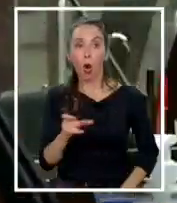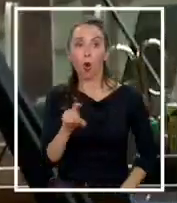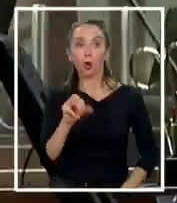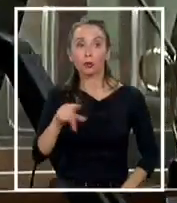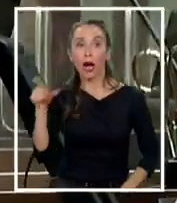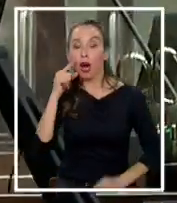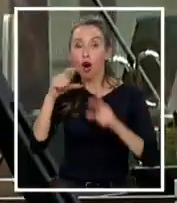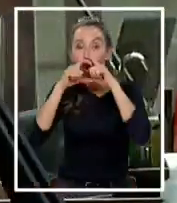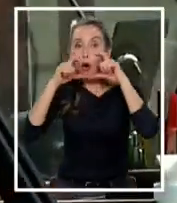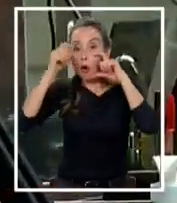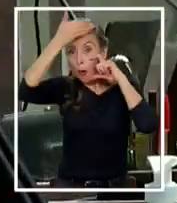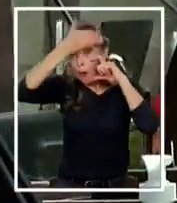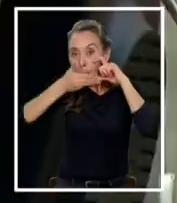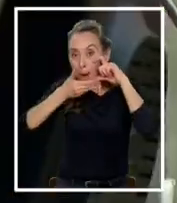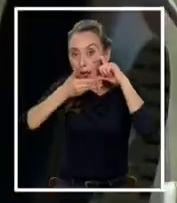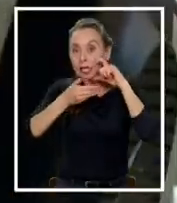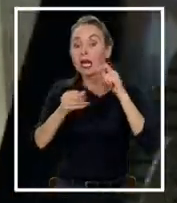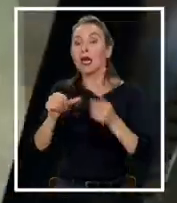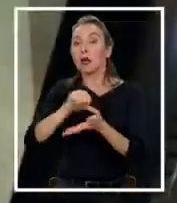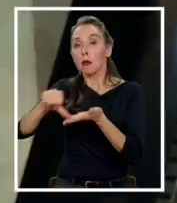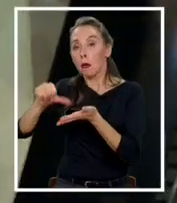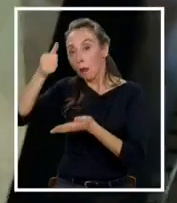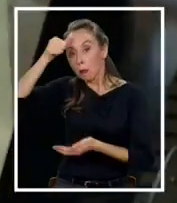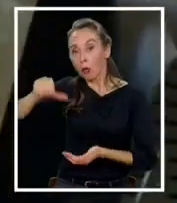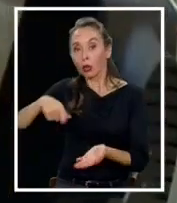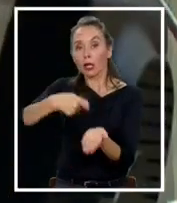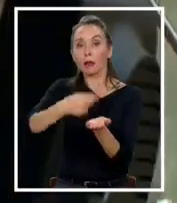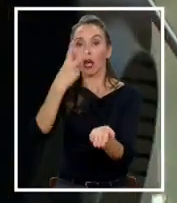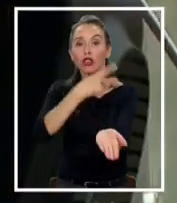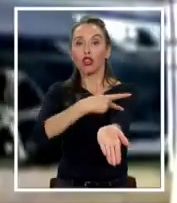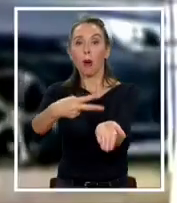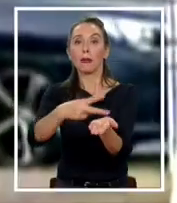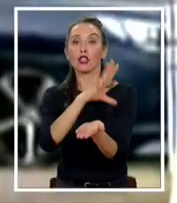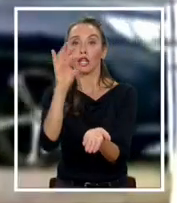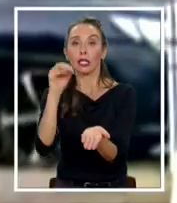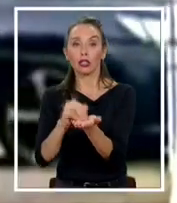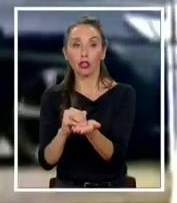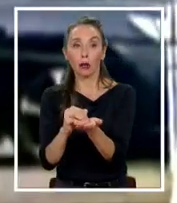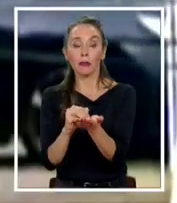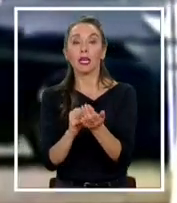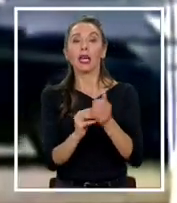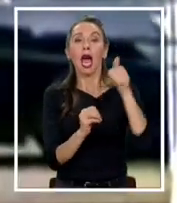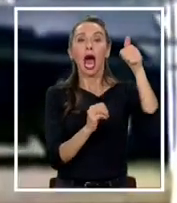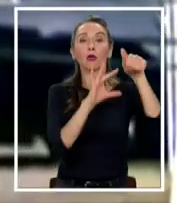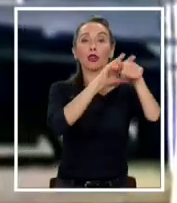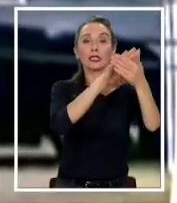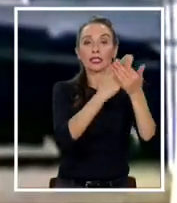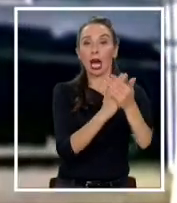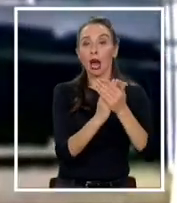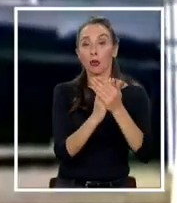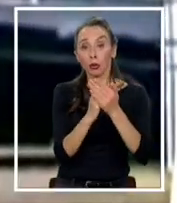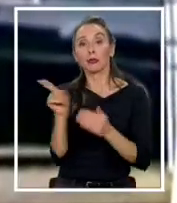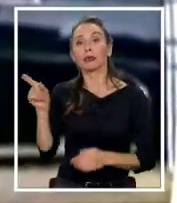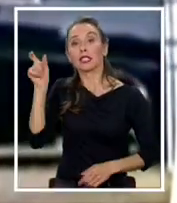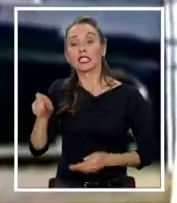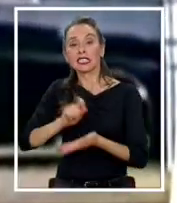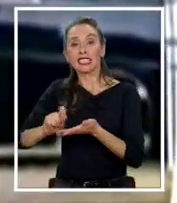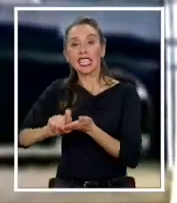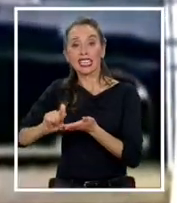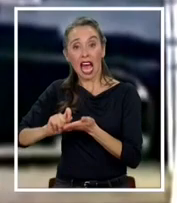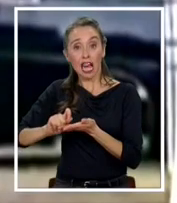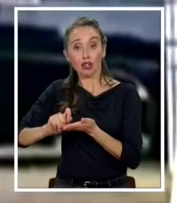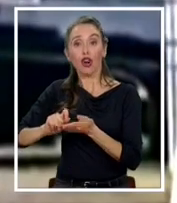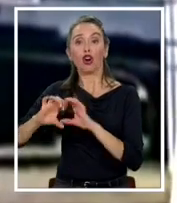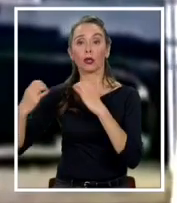Guzmán. Luego de ser sancionado con una multa de 2,5 millones de pesos por la autoridad sanitaria, el secretario del Senado recurrió